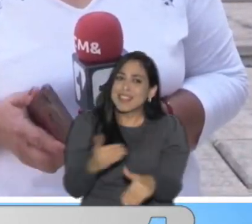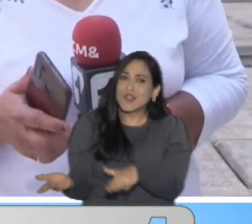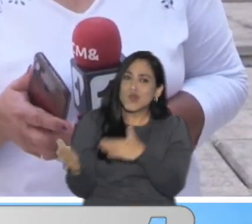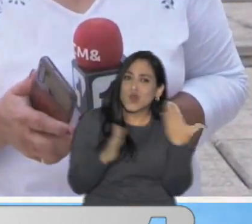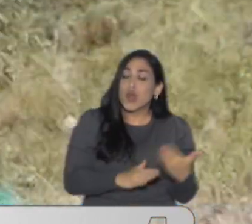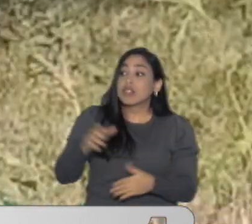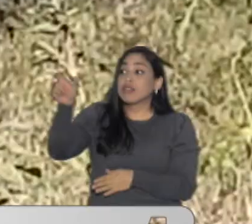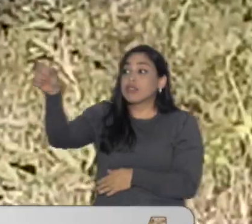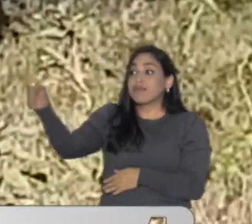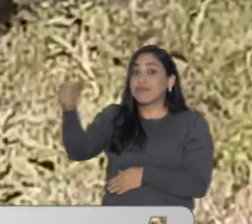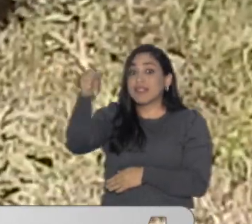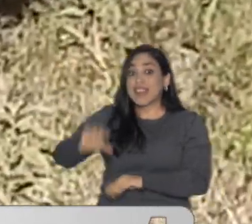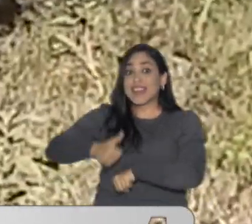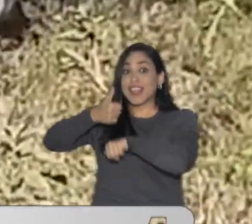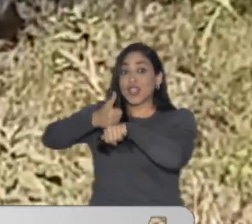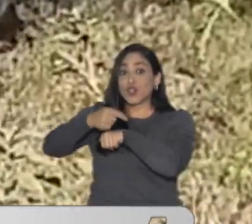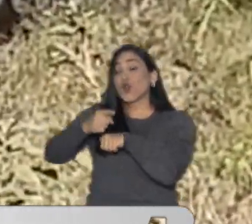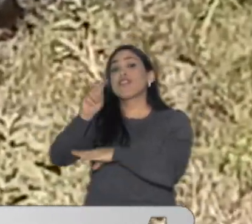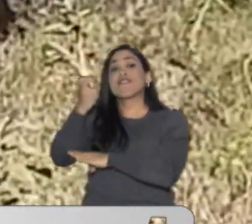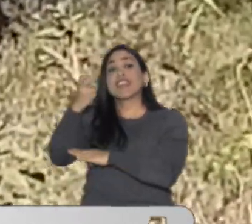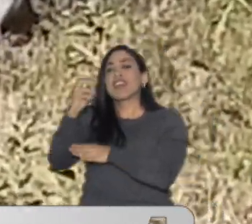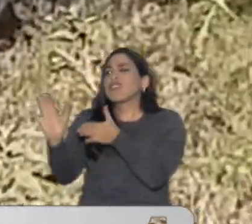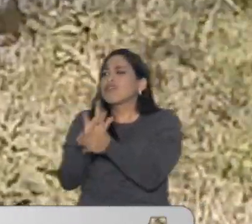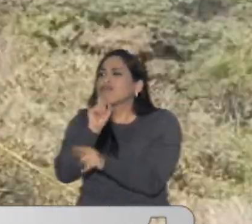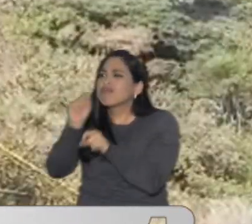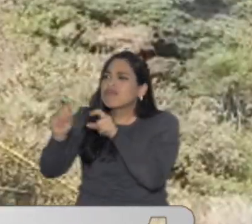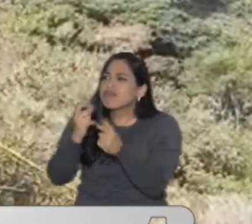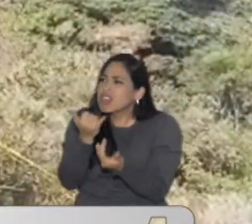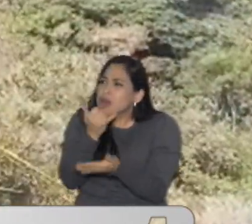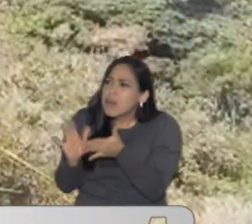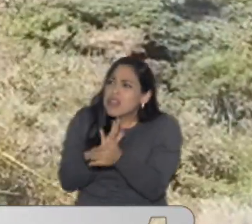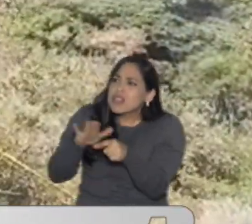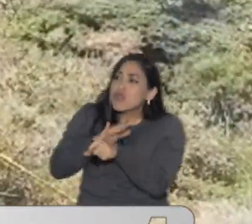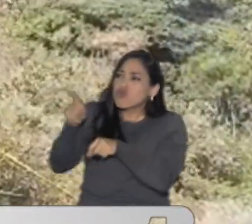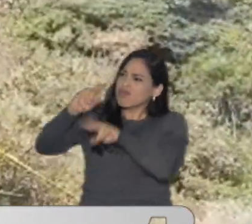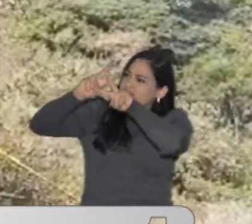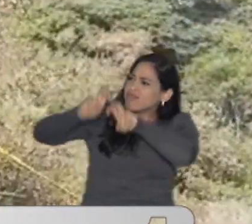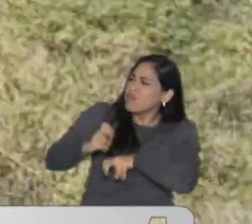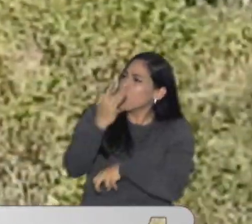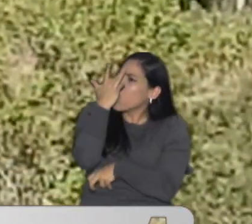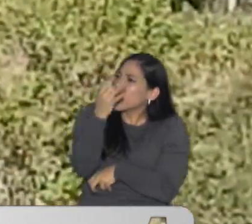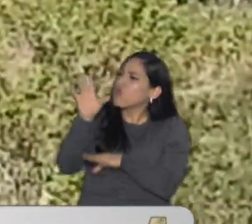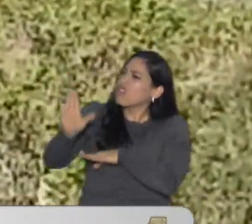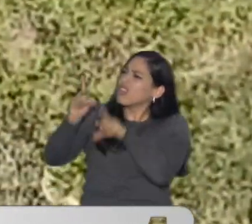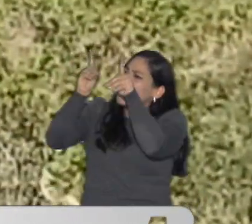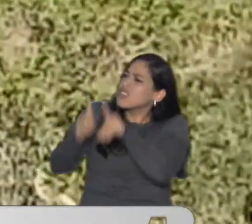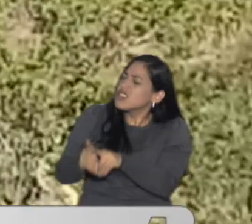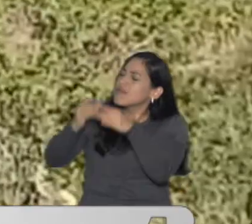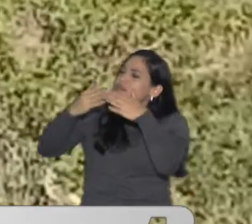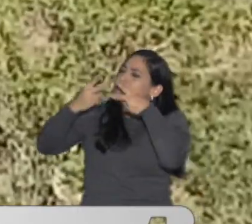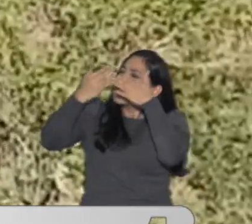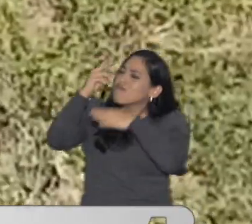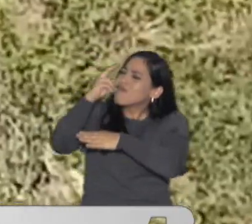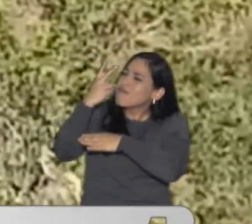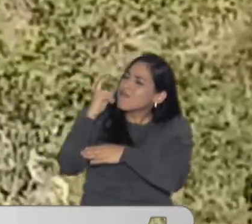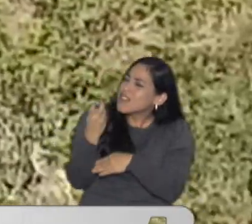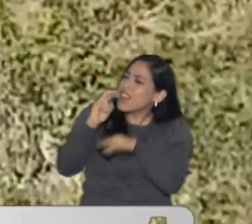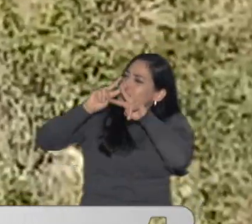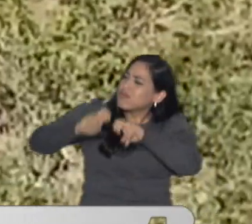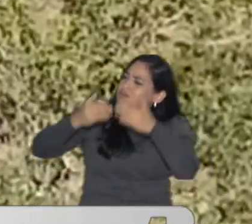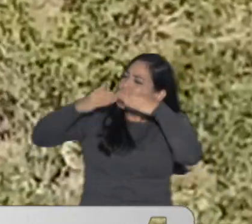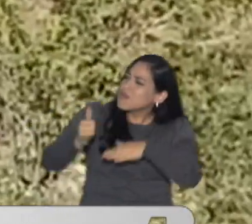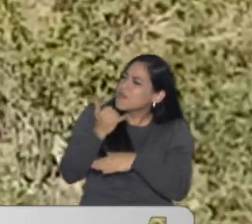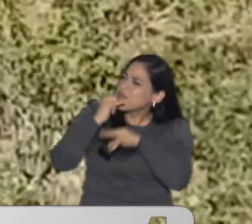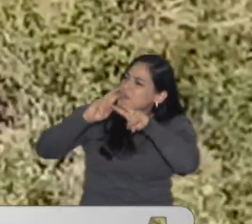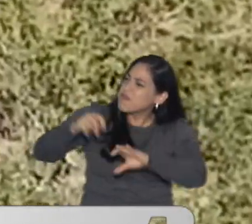el doctor Oliden Riaño, el director seccional de Fiscalía, y le vamos a preguntar a él qué investigación y por qué decidieron ustedes aperturar investigación con este caso. Doctor, buenos